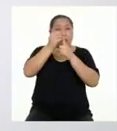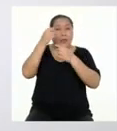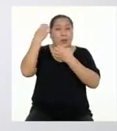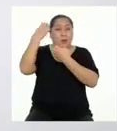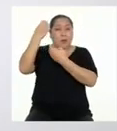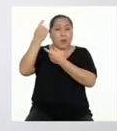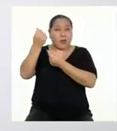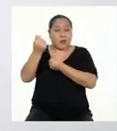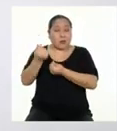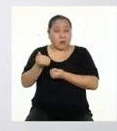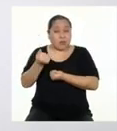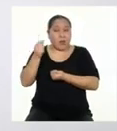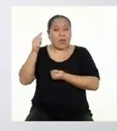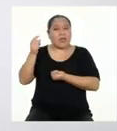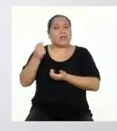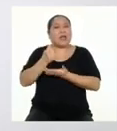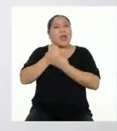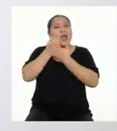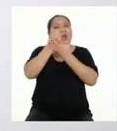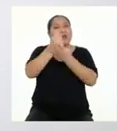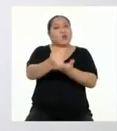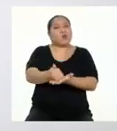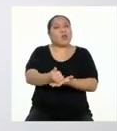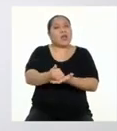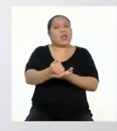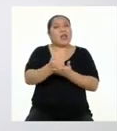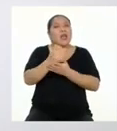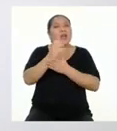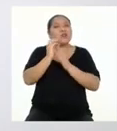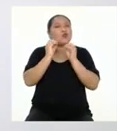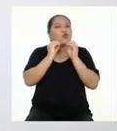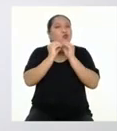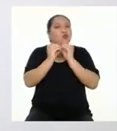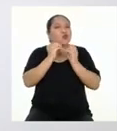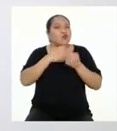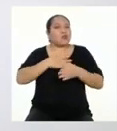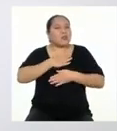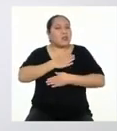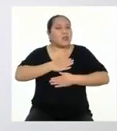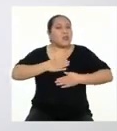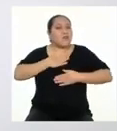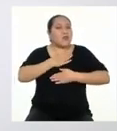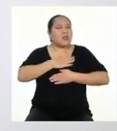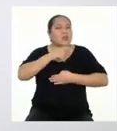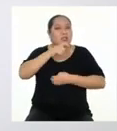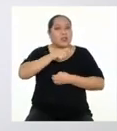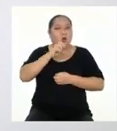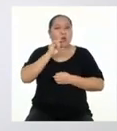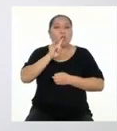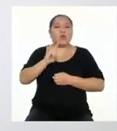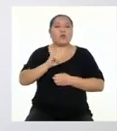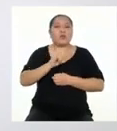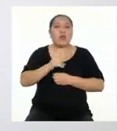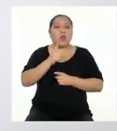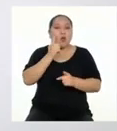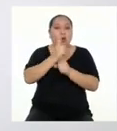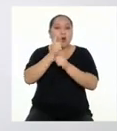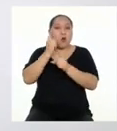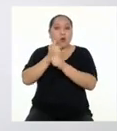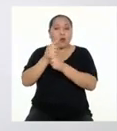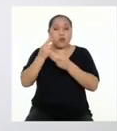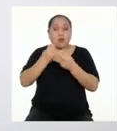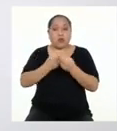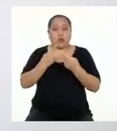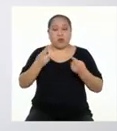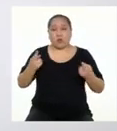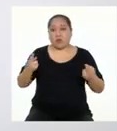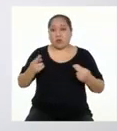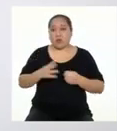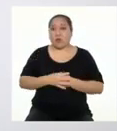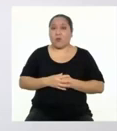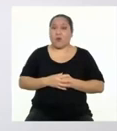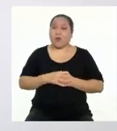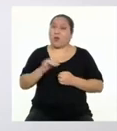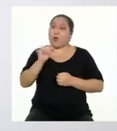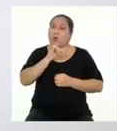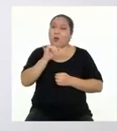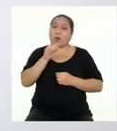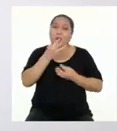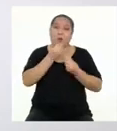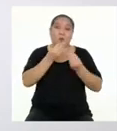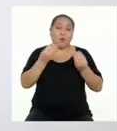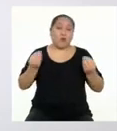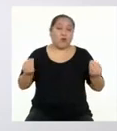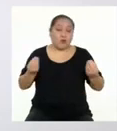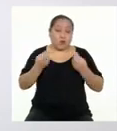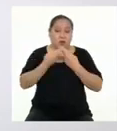es ayudarnos a satisfacerlas, utilizando adecuadamente los recursos. Sin embargo, como muchos recursos